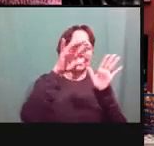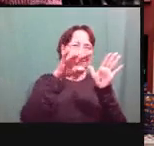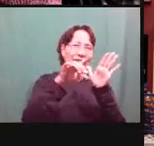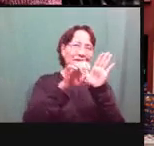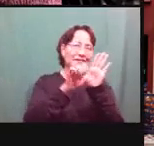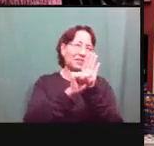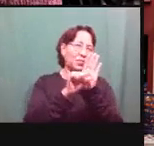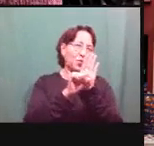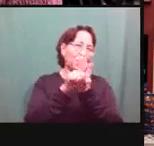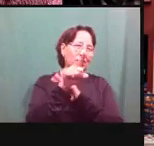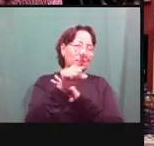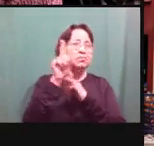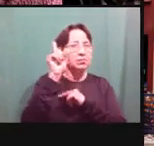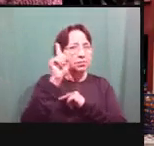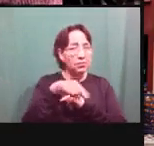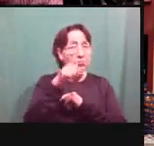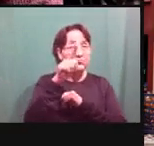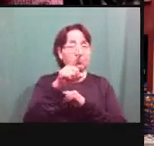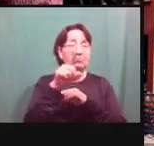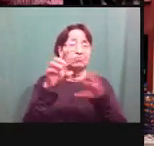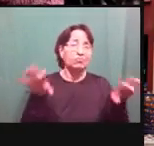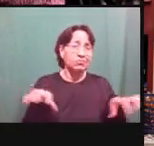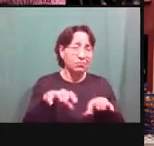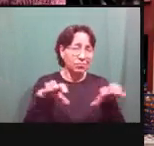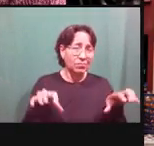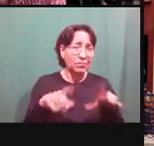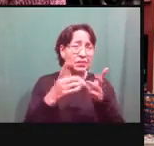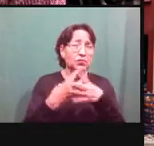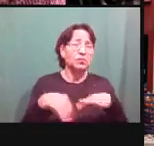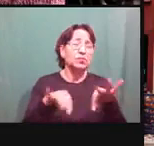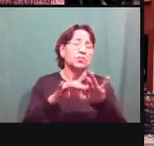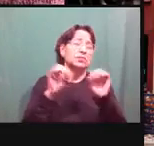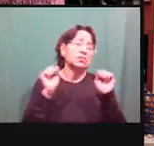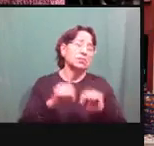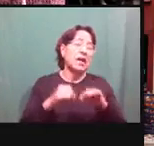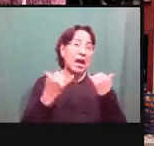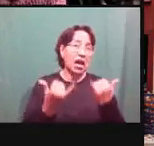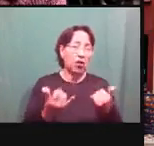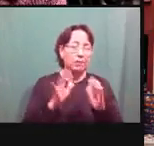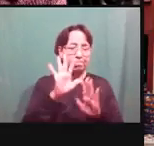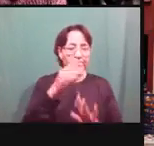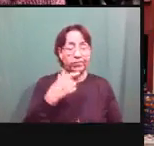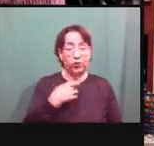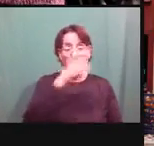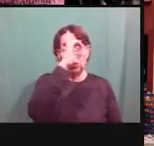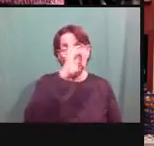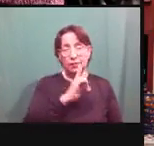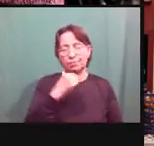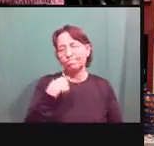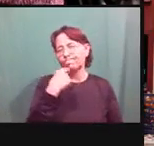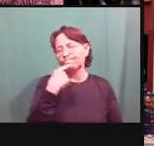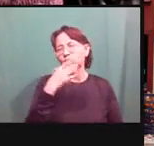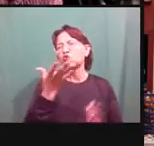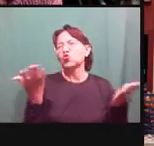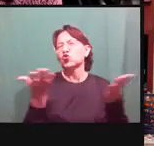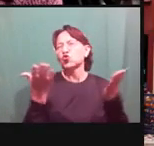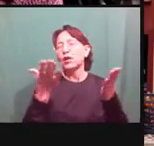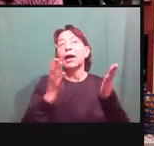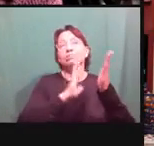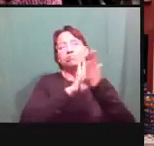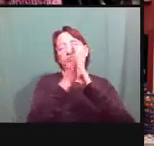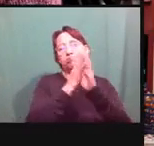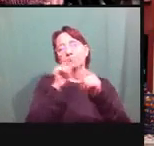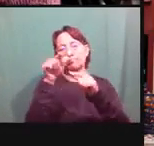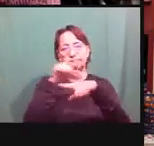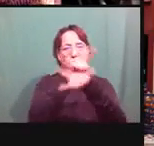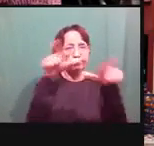ejercicio que ha sido tan importante, tomamos la decisión, en este caso, de buscar el centro de Bogotá como uno de los